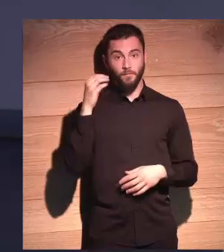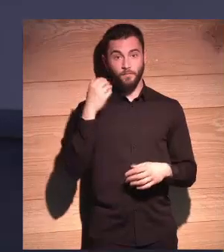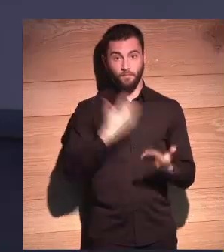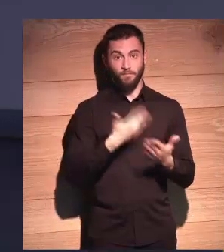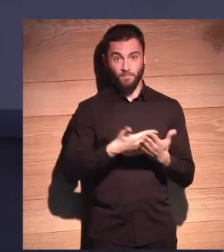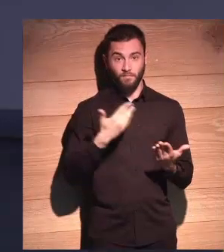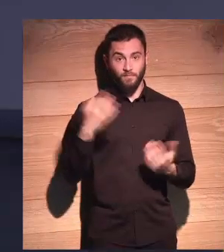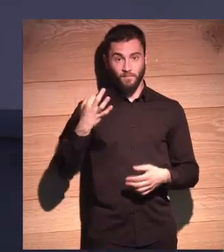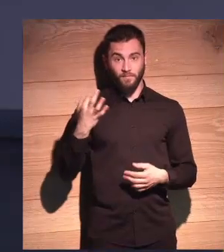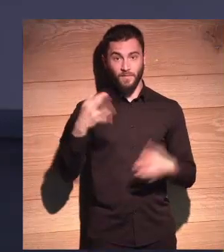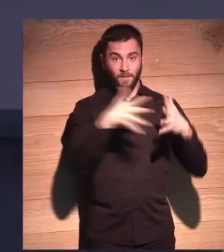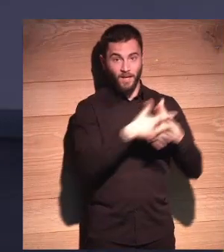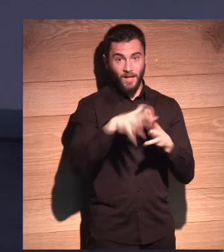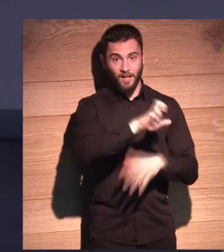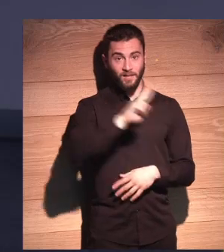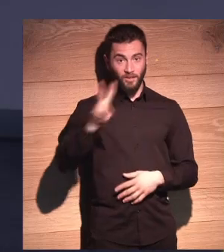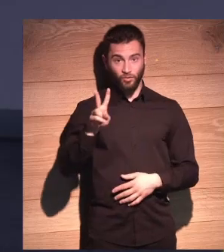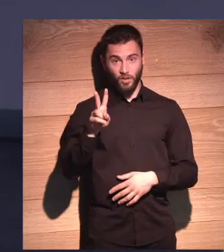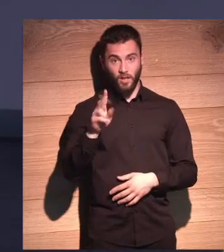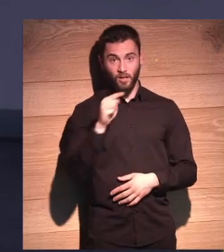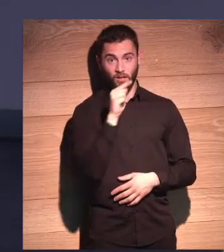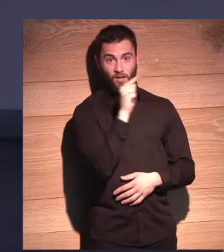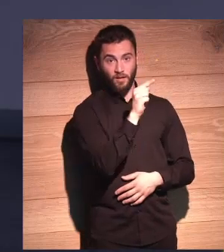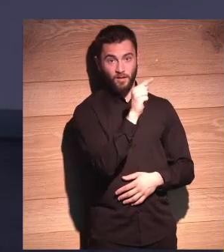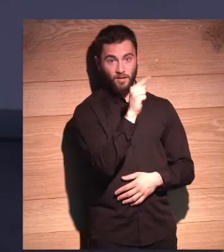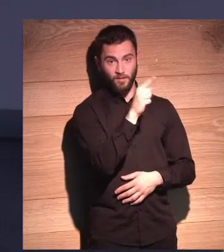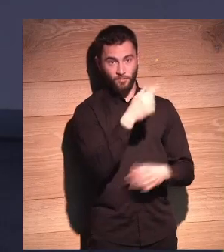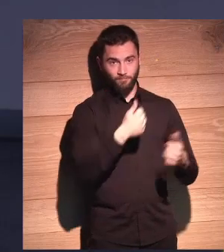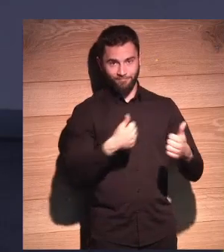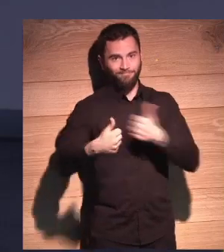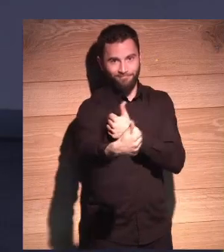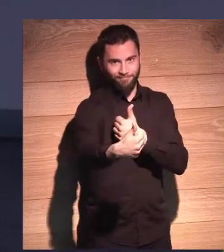que los americanos nos cogieron la delantera.